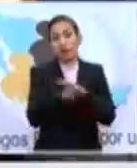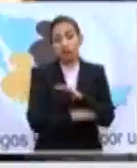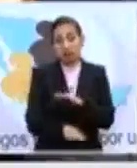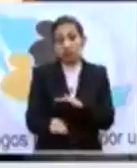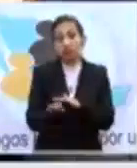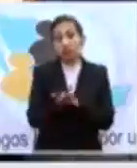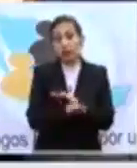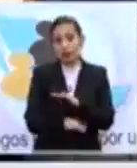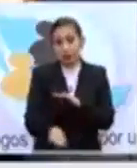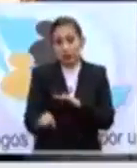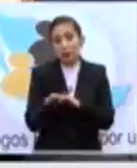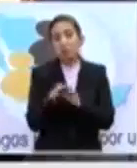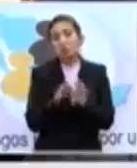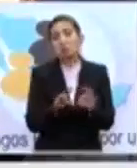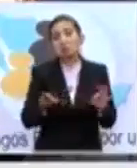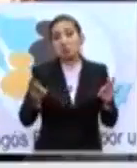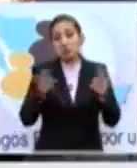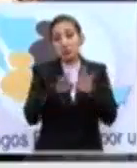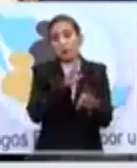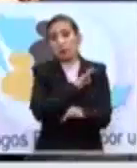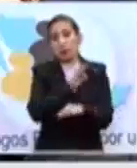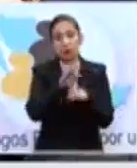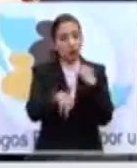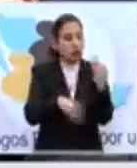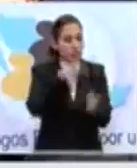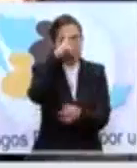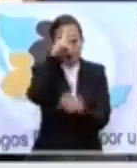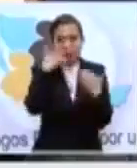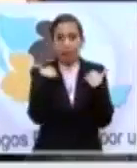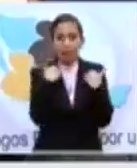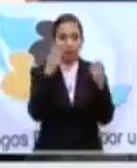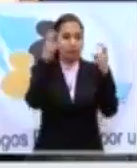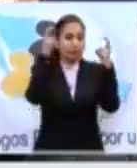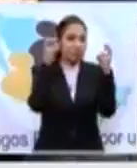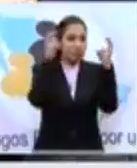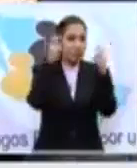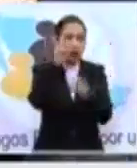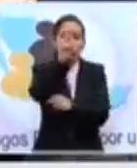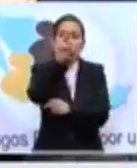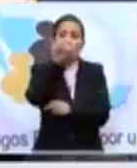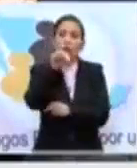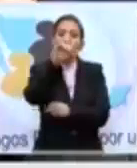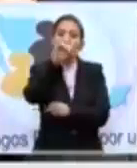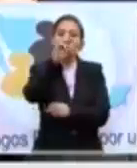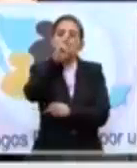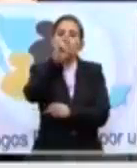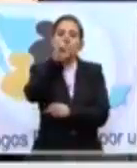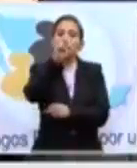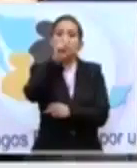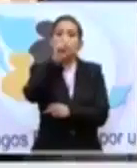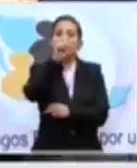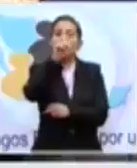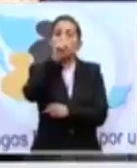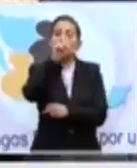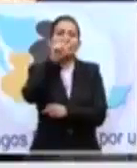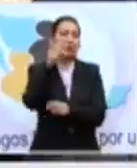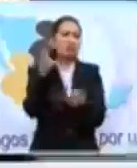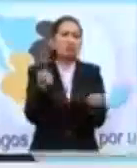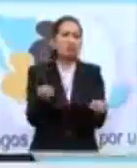fundamental que podamos todos los mexicanos entender el término de universalización,